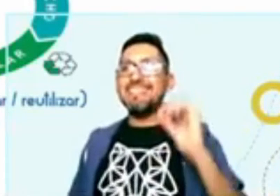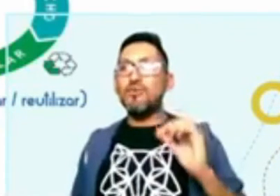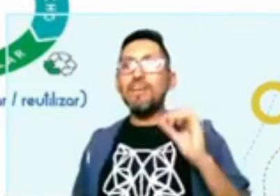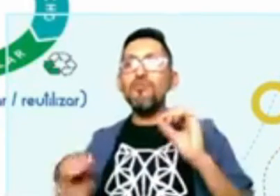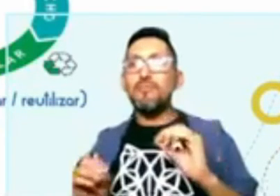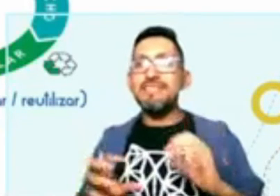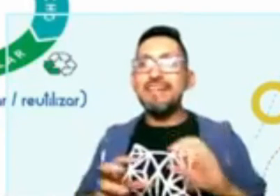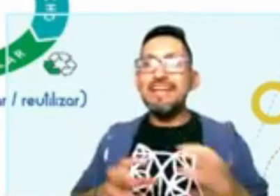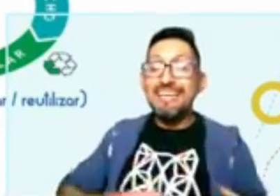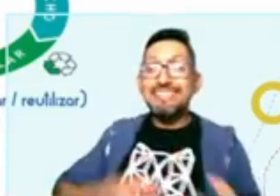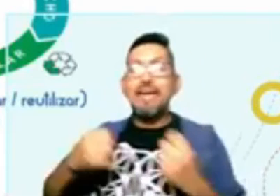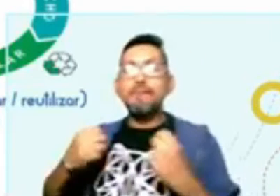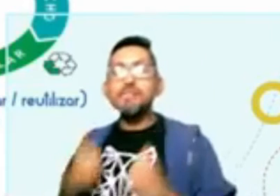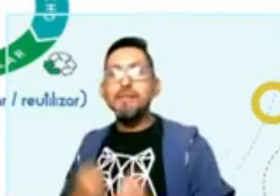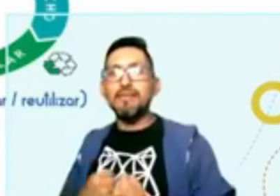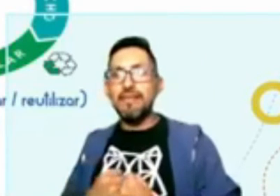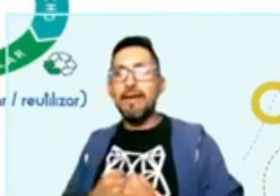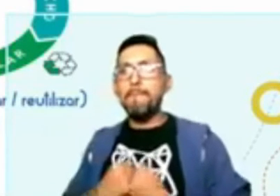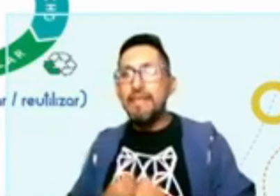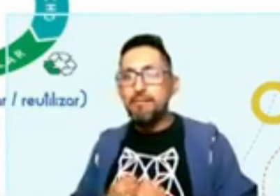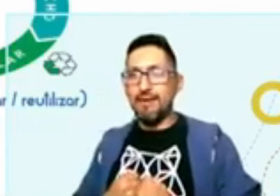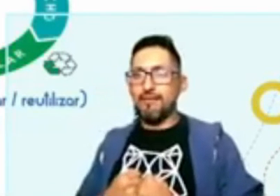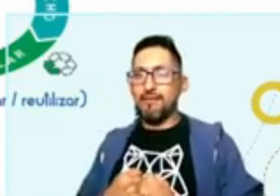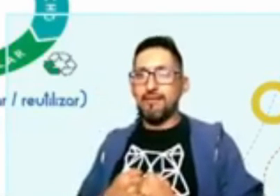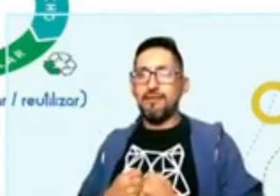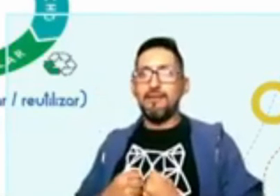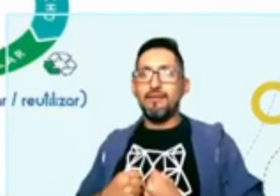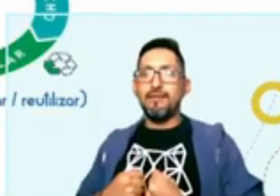a desarrollar formas en las que extraemos la materia prima,